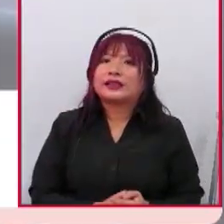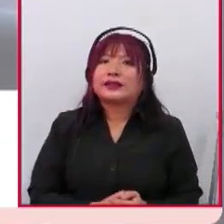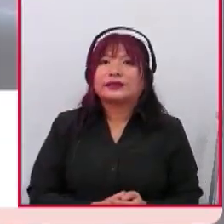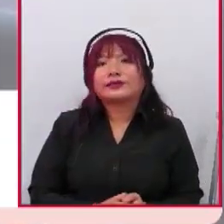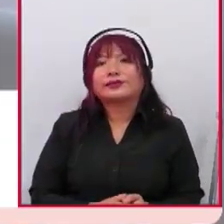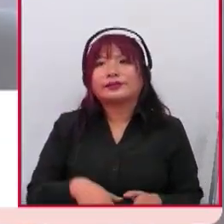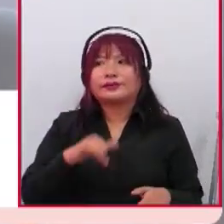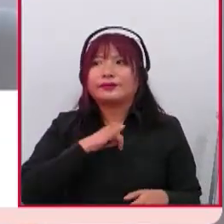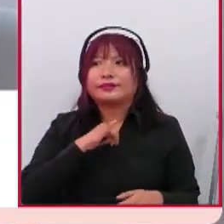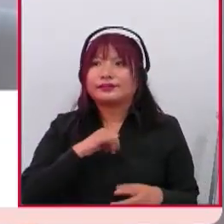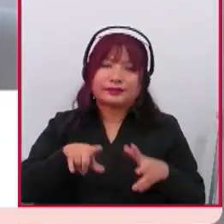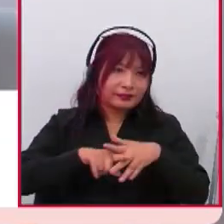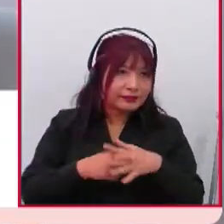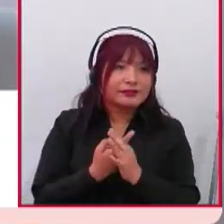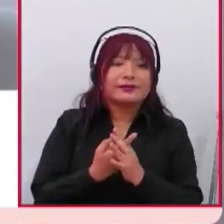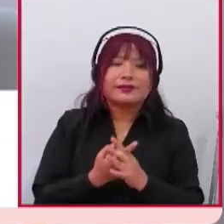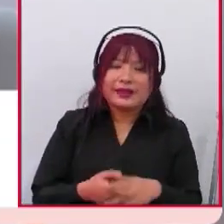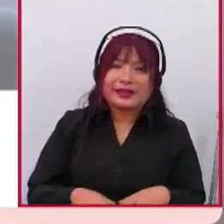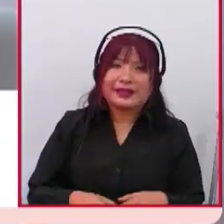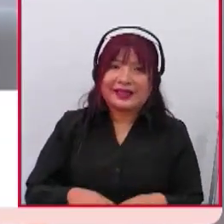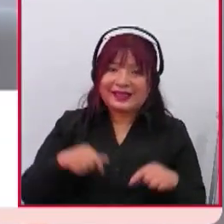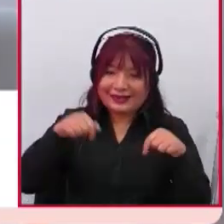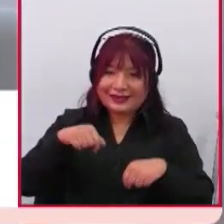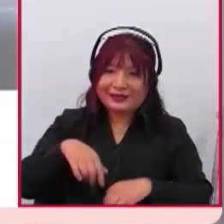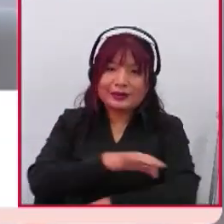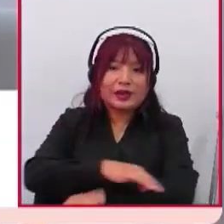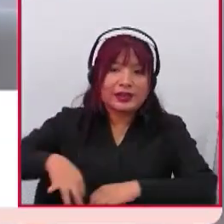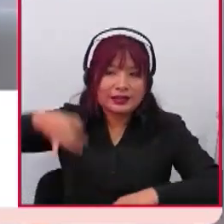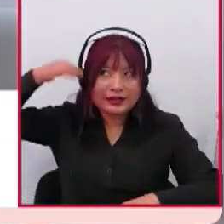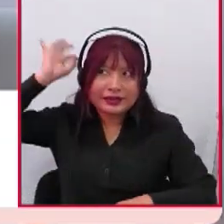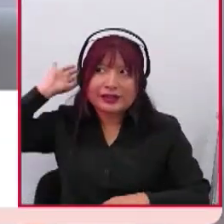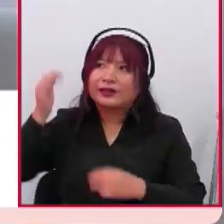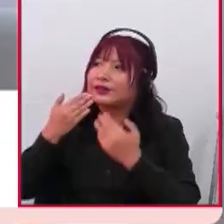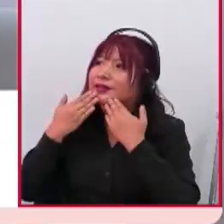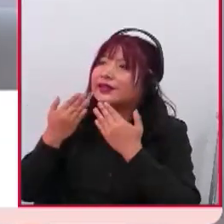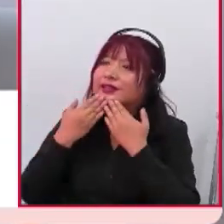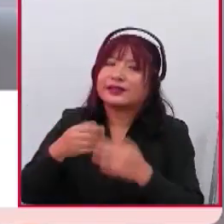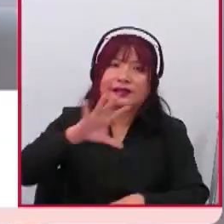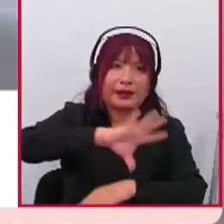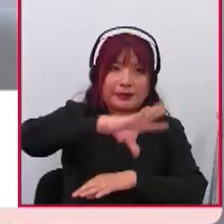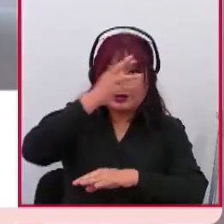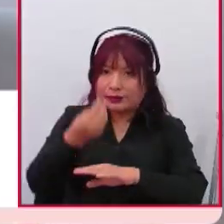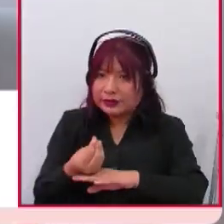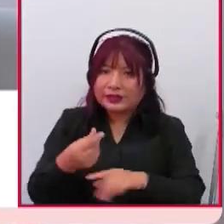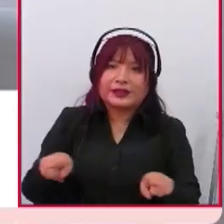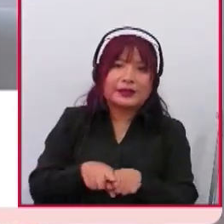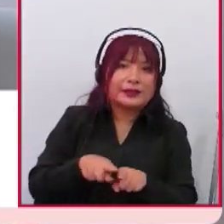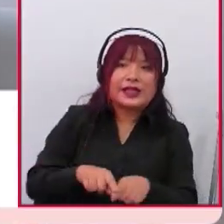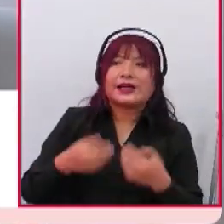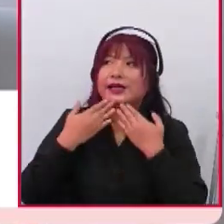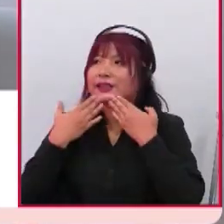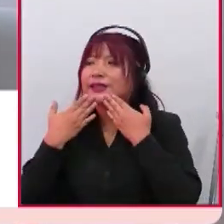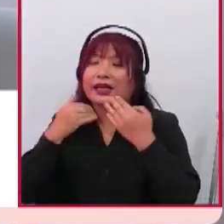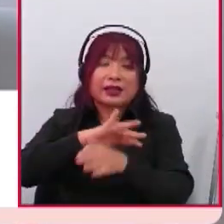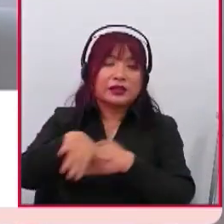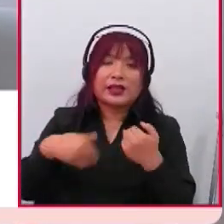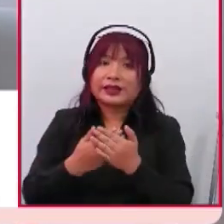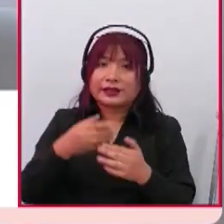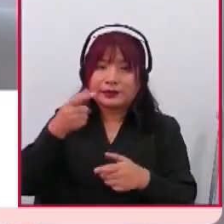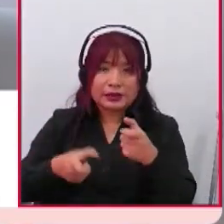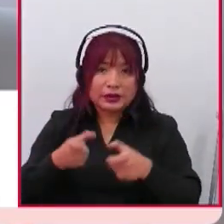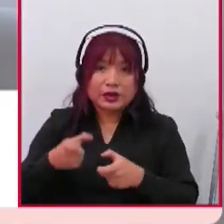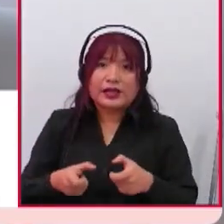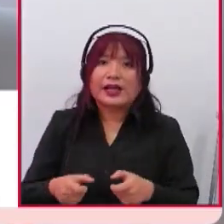Y yo empiezo esto, ingeniero Bonelli, dando un agradecimiento a Perumín y también un reconocimiento a todos estos